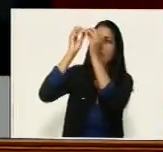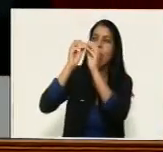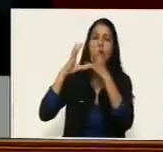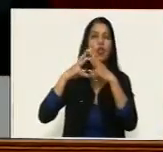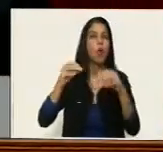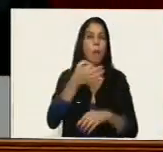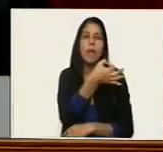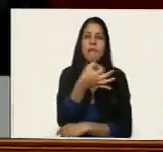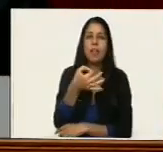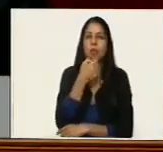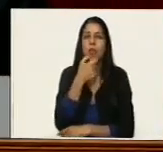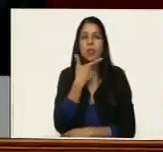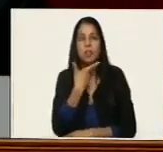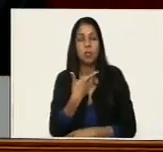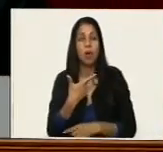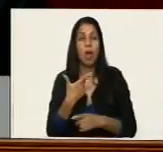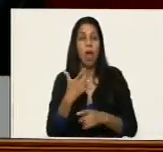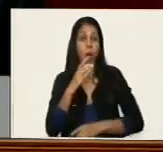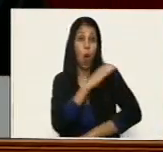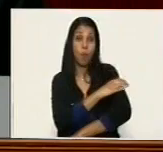estos